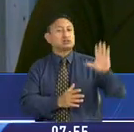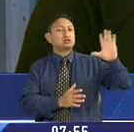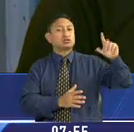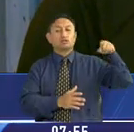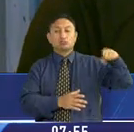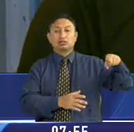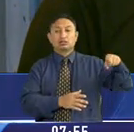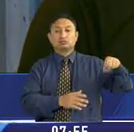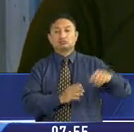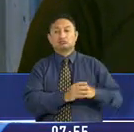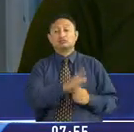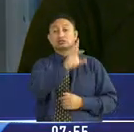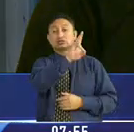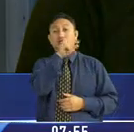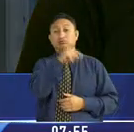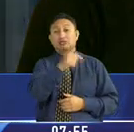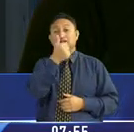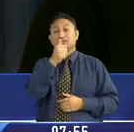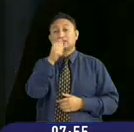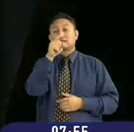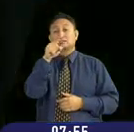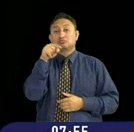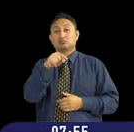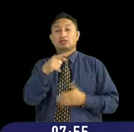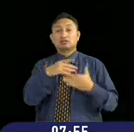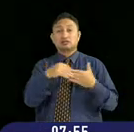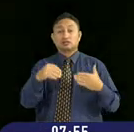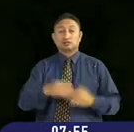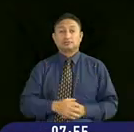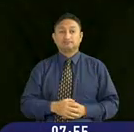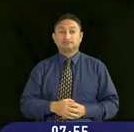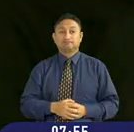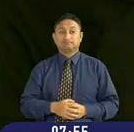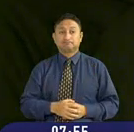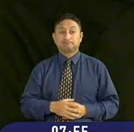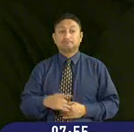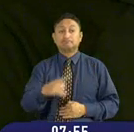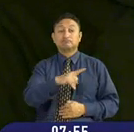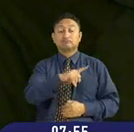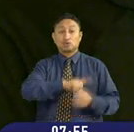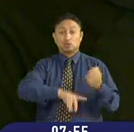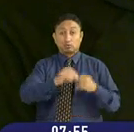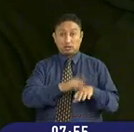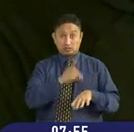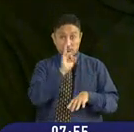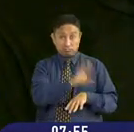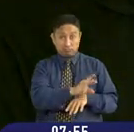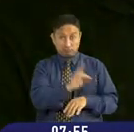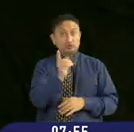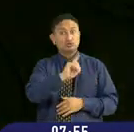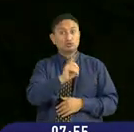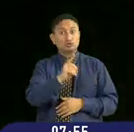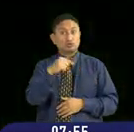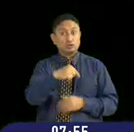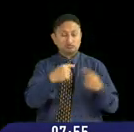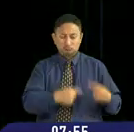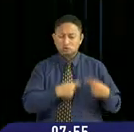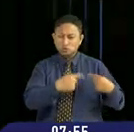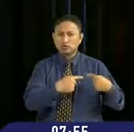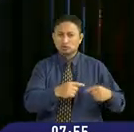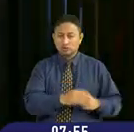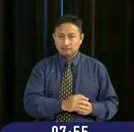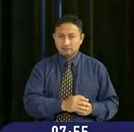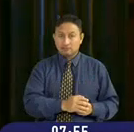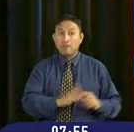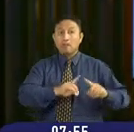podría estar entre 5, 7 mil o hasta $10,000. Seguro sus hermanos no la dejarán sola. Ellos están siempre ahí. Más